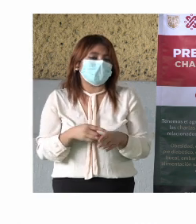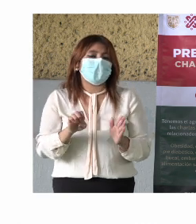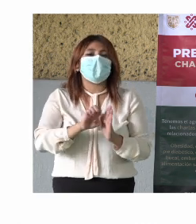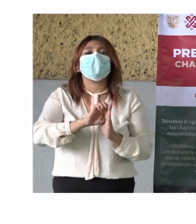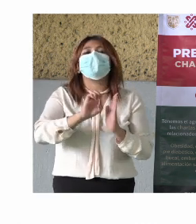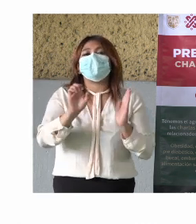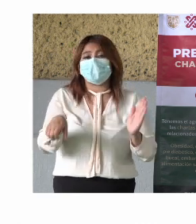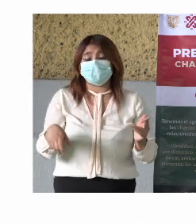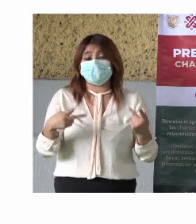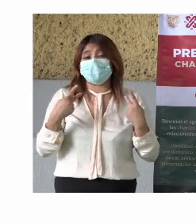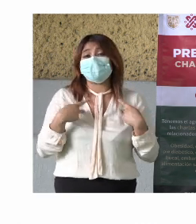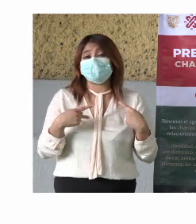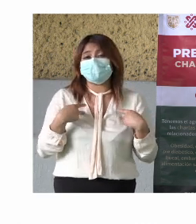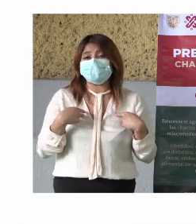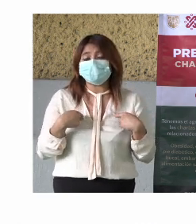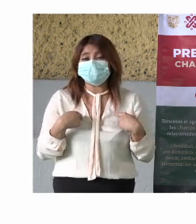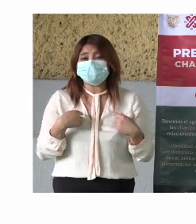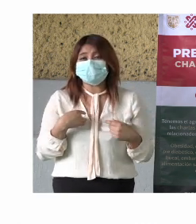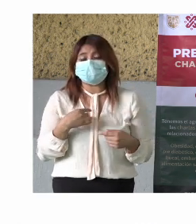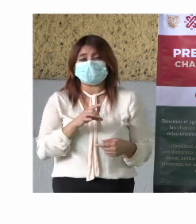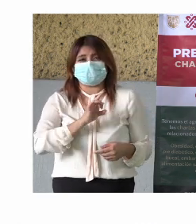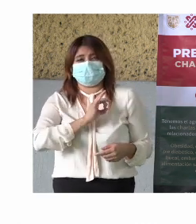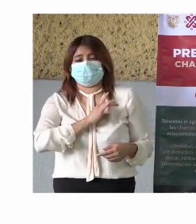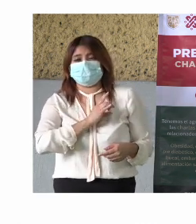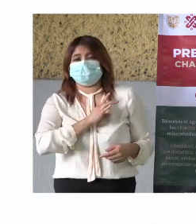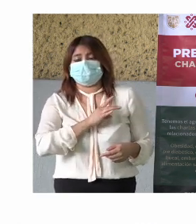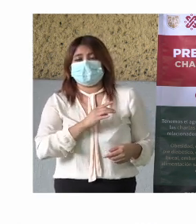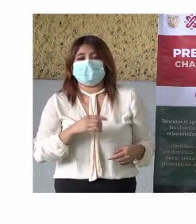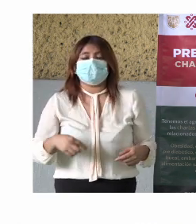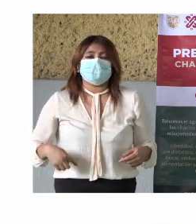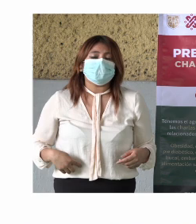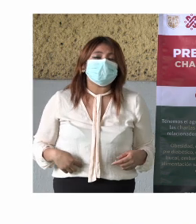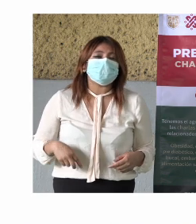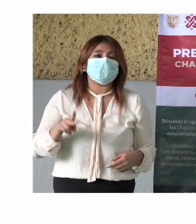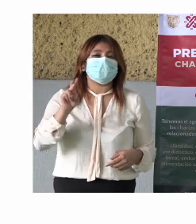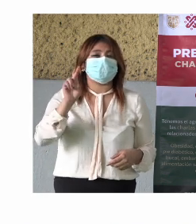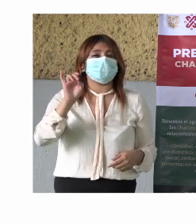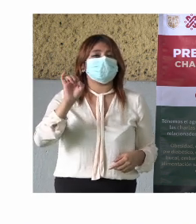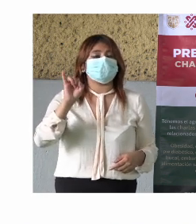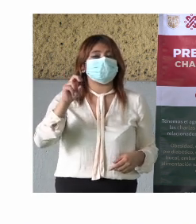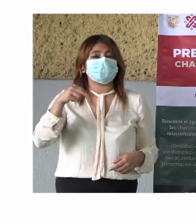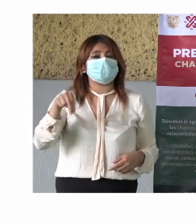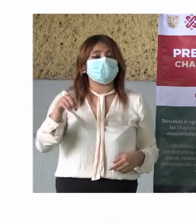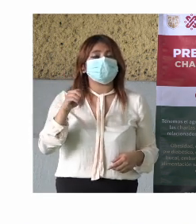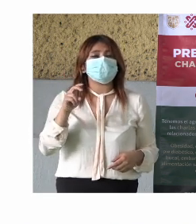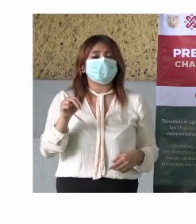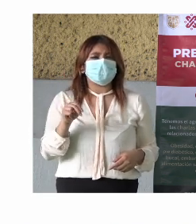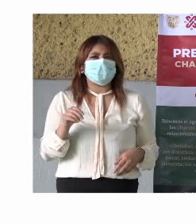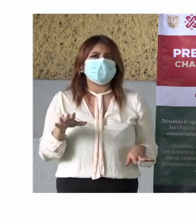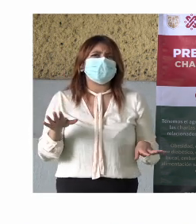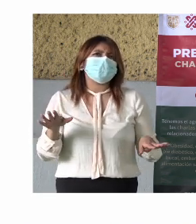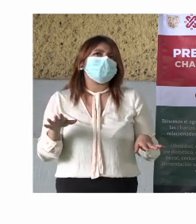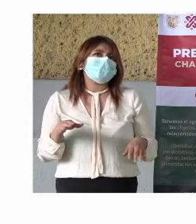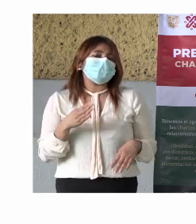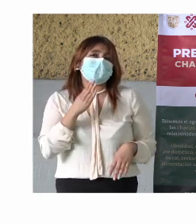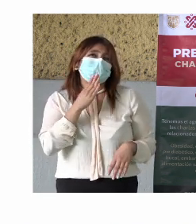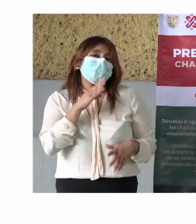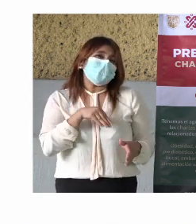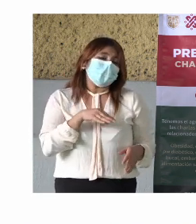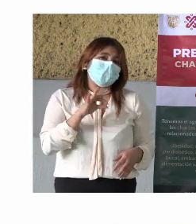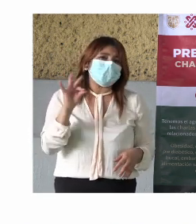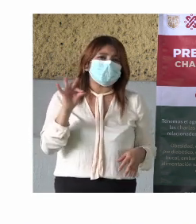en los riñones, hay ciertos medicamentos que no podemos dar. Un paciente que a lo mejor tenga sobrepeso u obesidad, nos va a